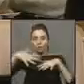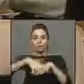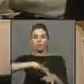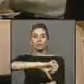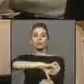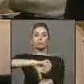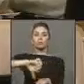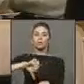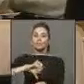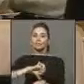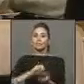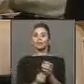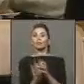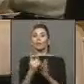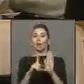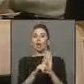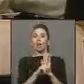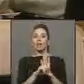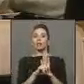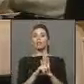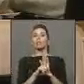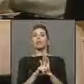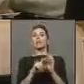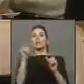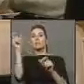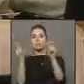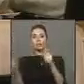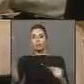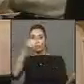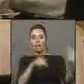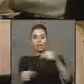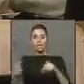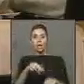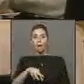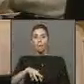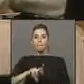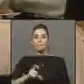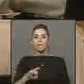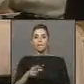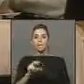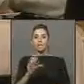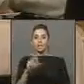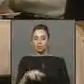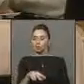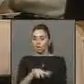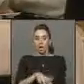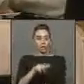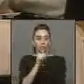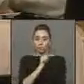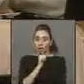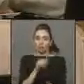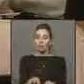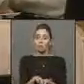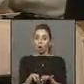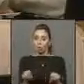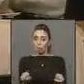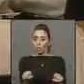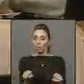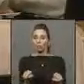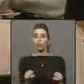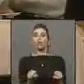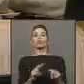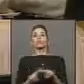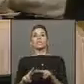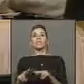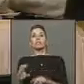sea todavía esta nueva ley de migración. Pero por lo pronto, a pesar de no encontrarse ratificado, el acuerdo ha sido aplicado vía